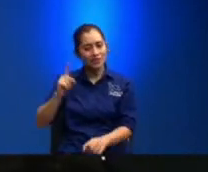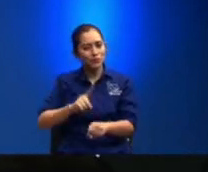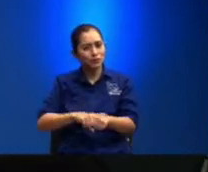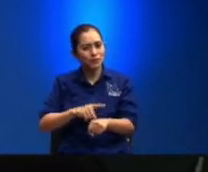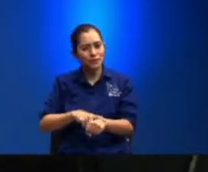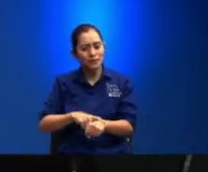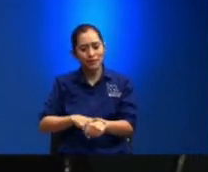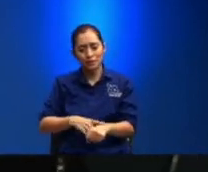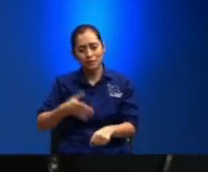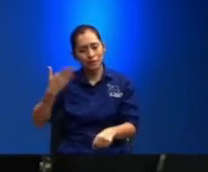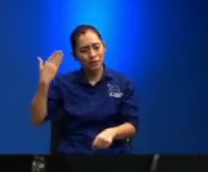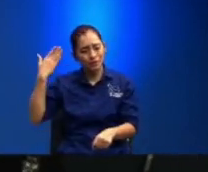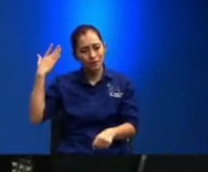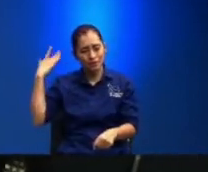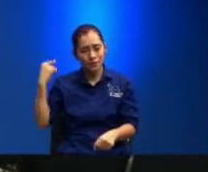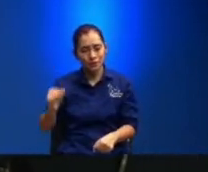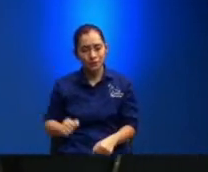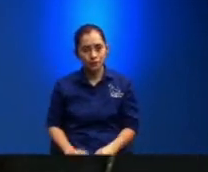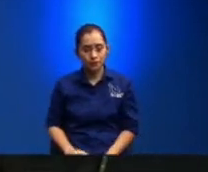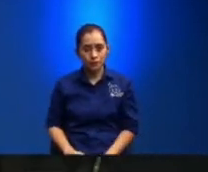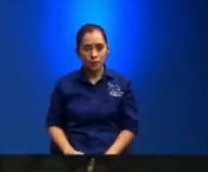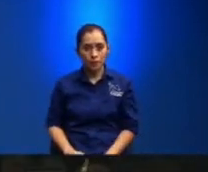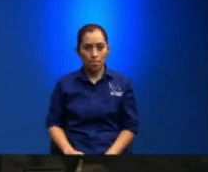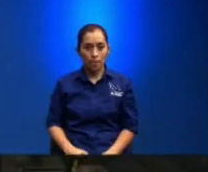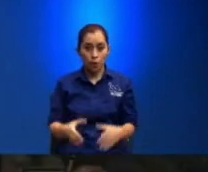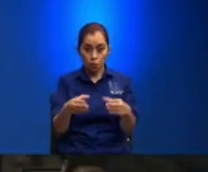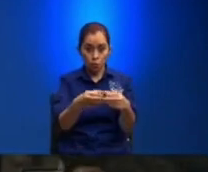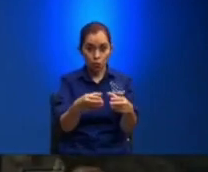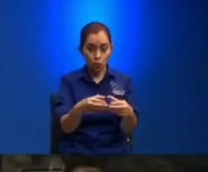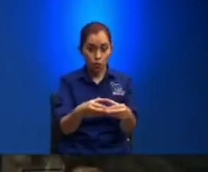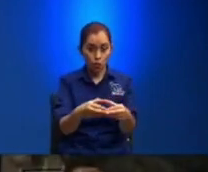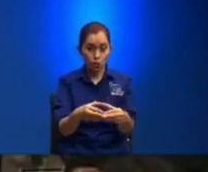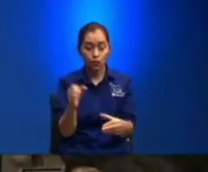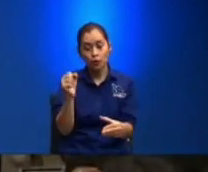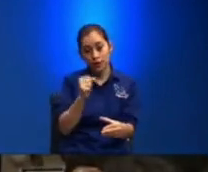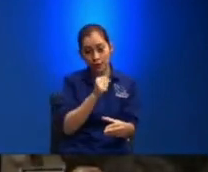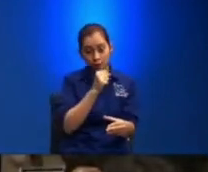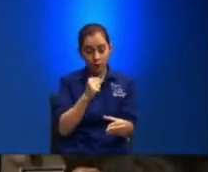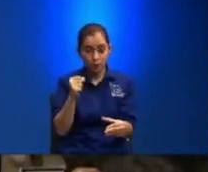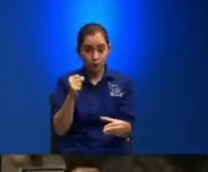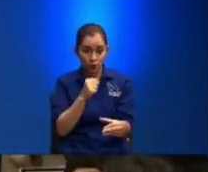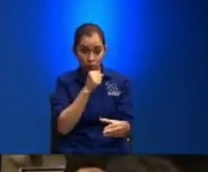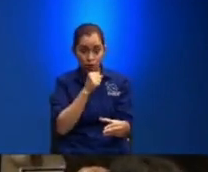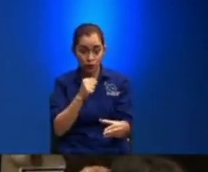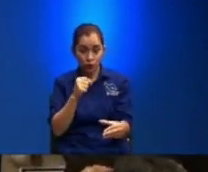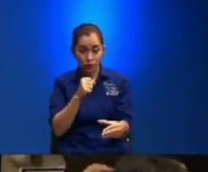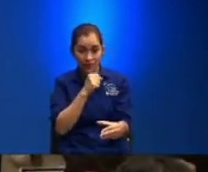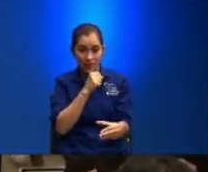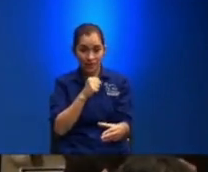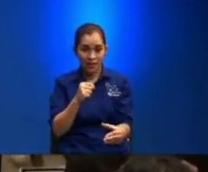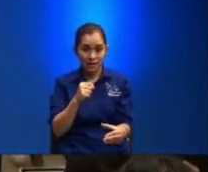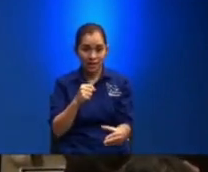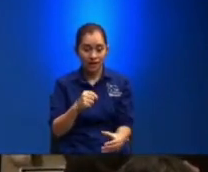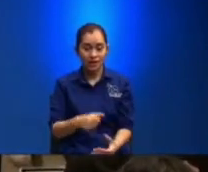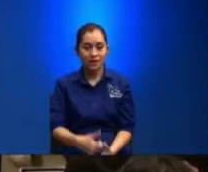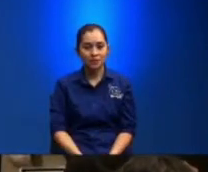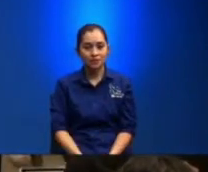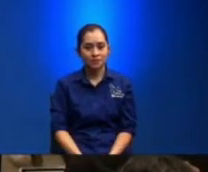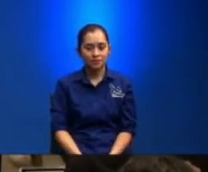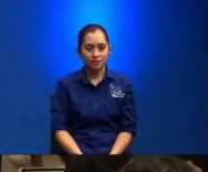que había un grupo musical que eran más sinceros que algunos cristianos el grupo musical llamaba creedence